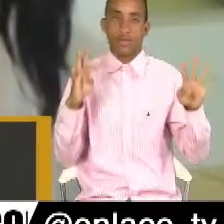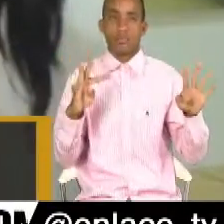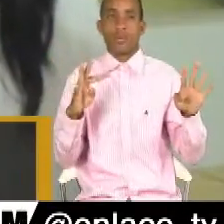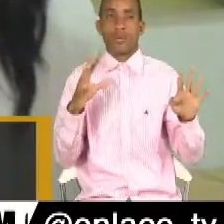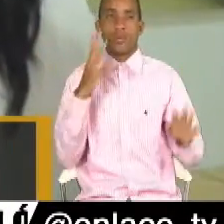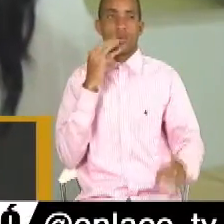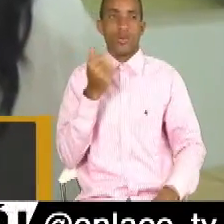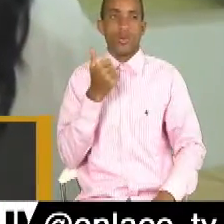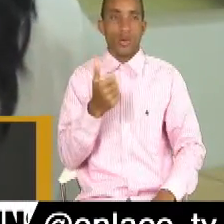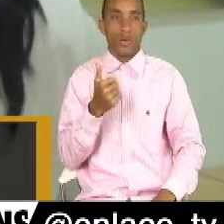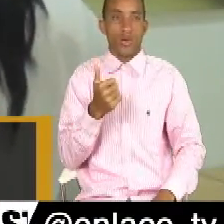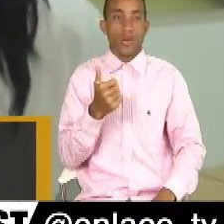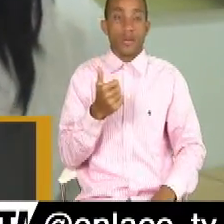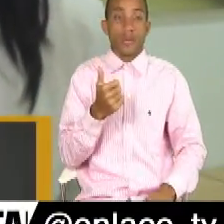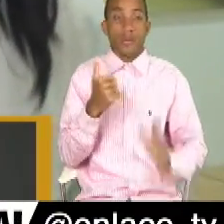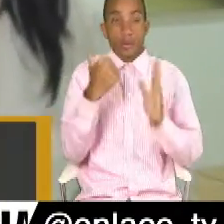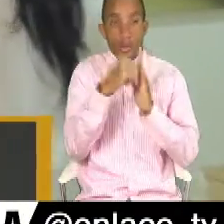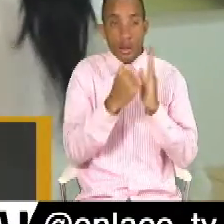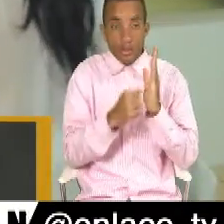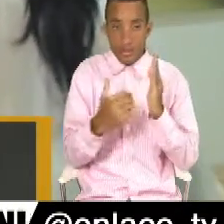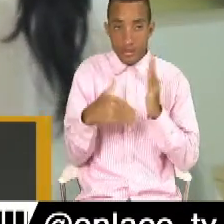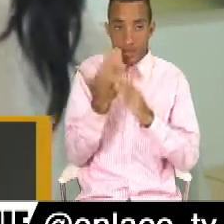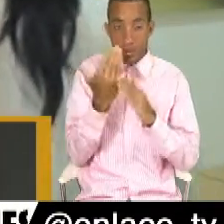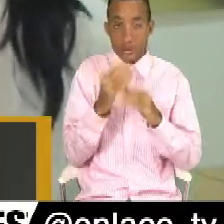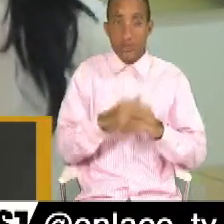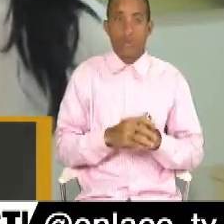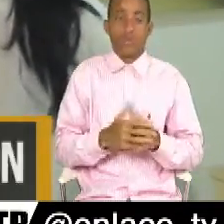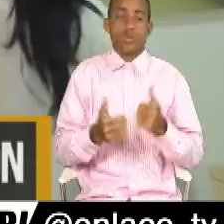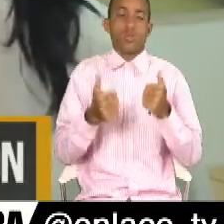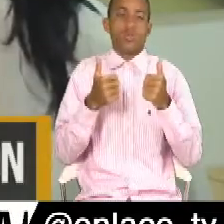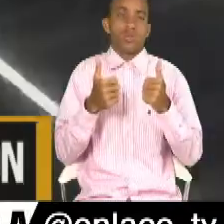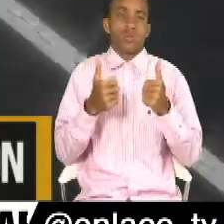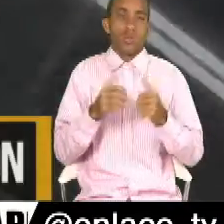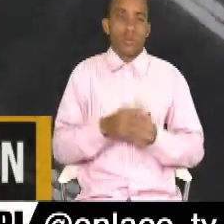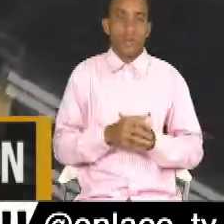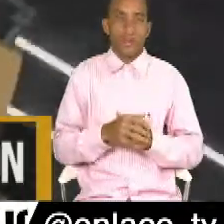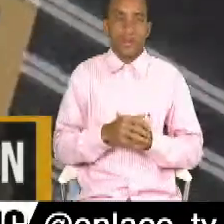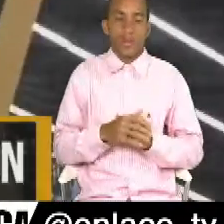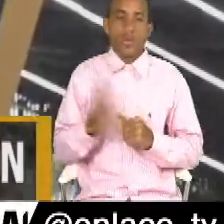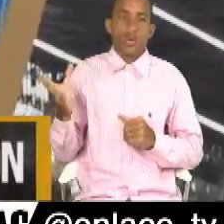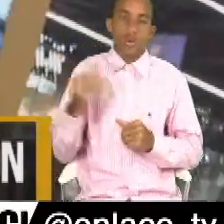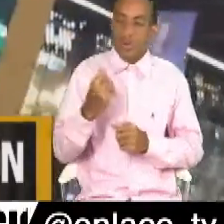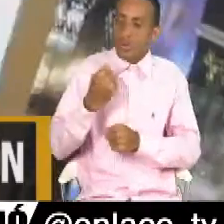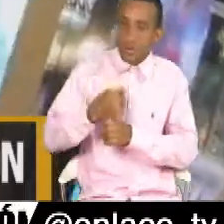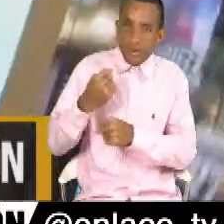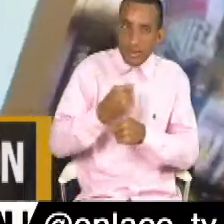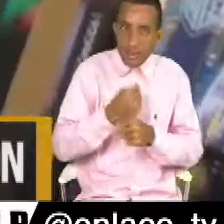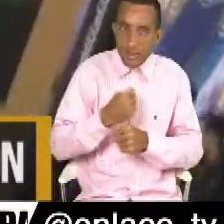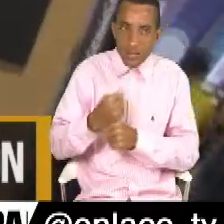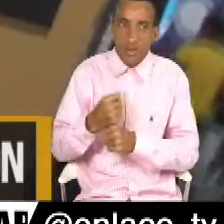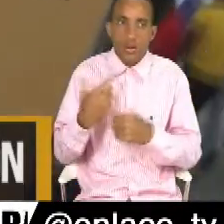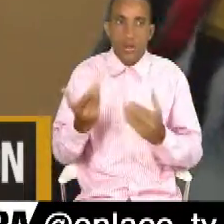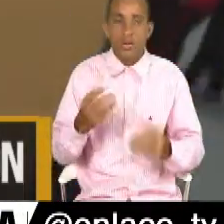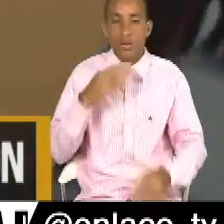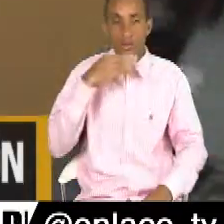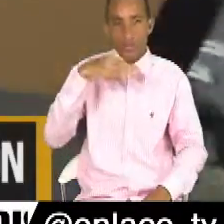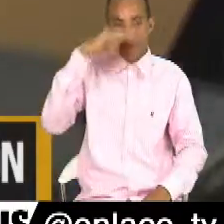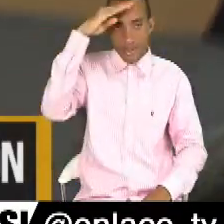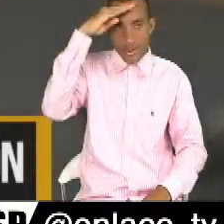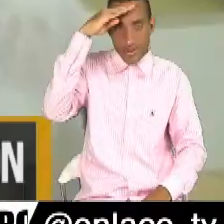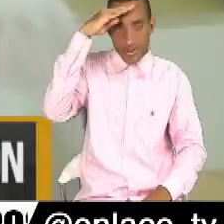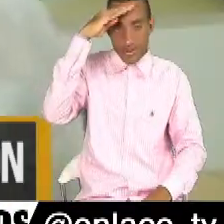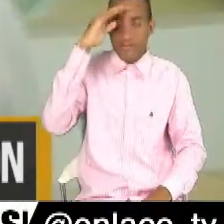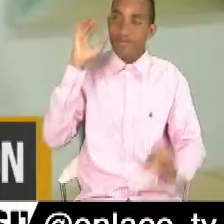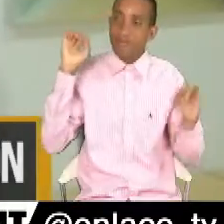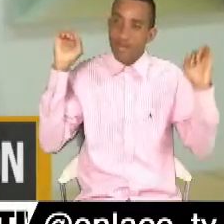Hoy el programa de Filmanía, vamos a ver todo el trabajo que se realizó en Medellín en la Comic Con.